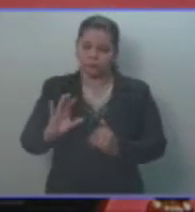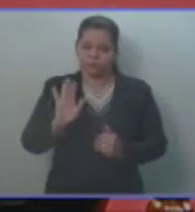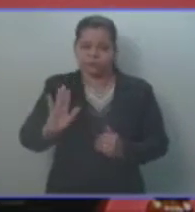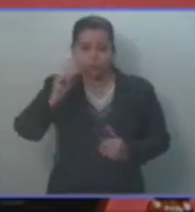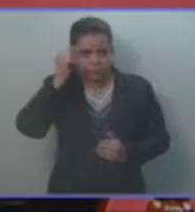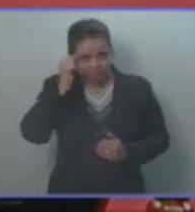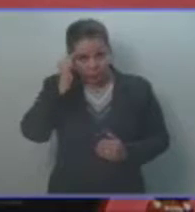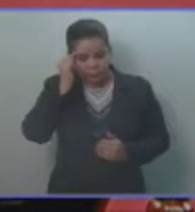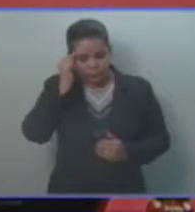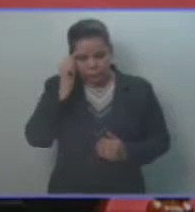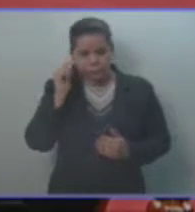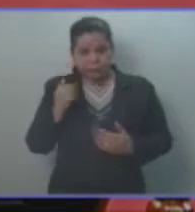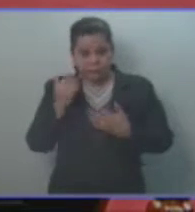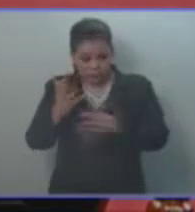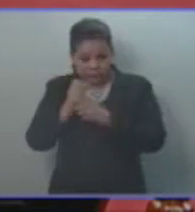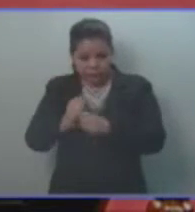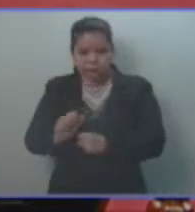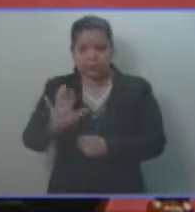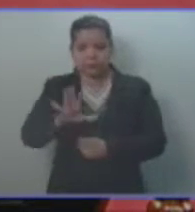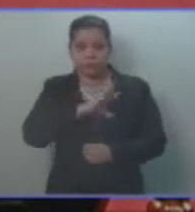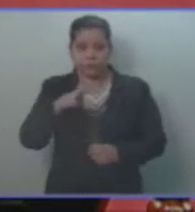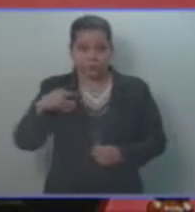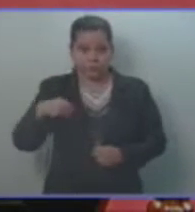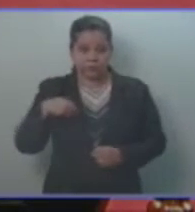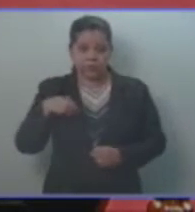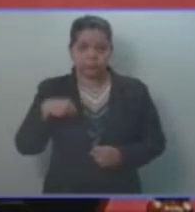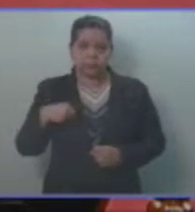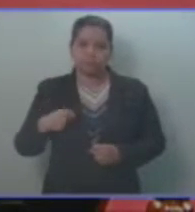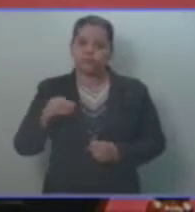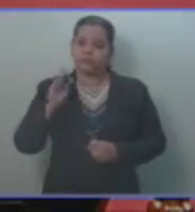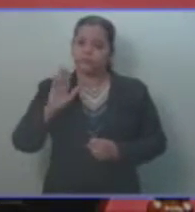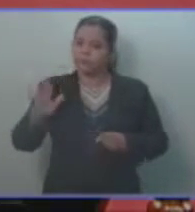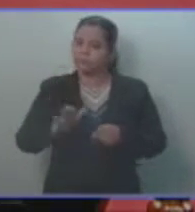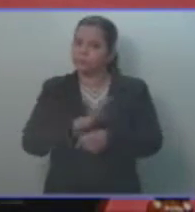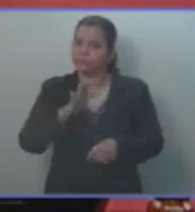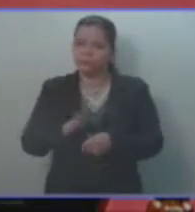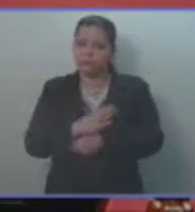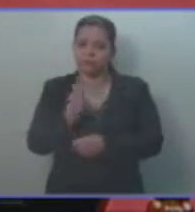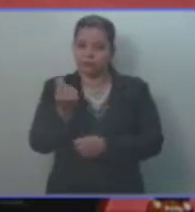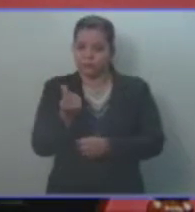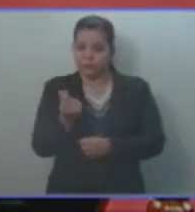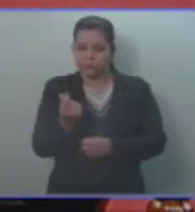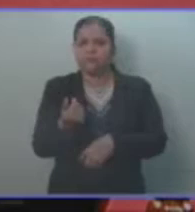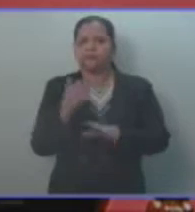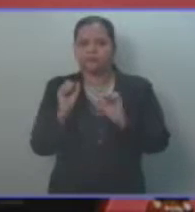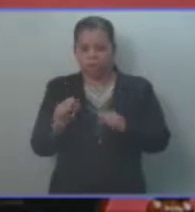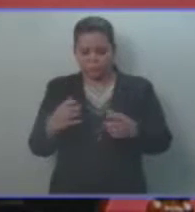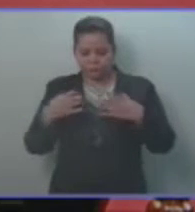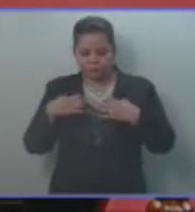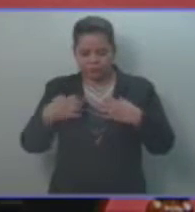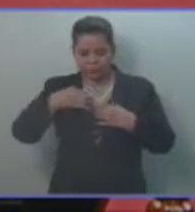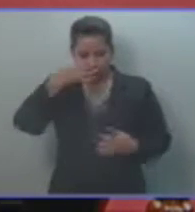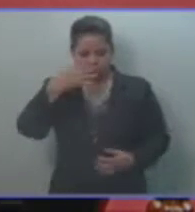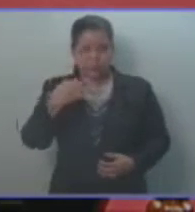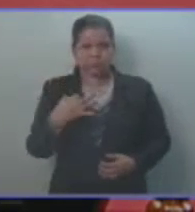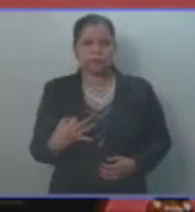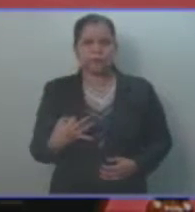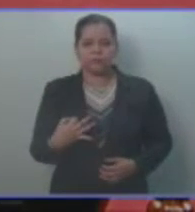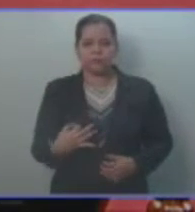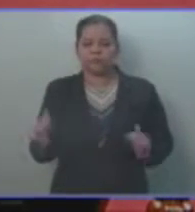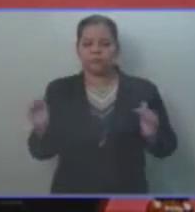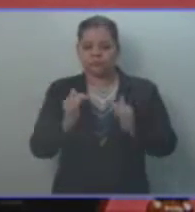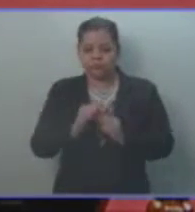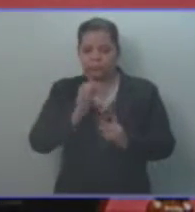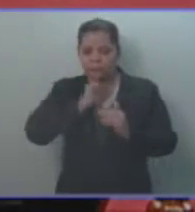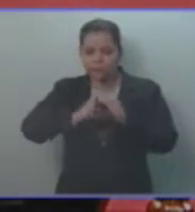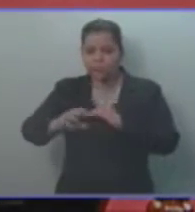él y a su familia las condiciones económicas de una existencia digna. De igual forma, promoverá